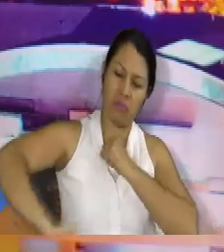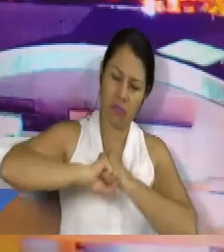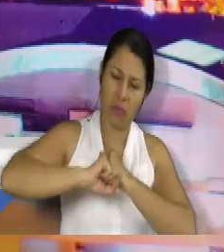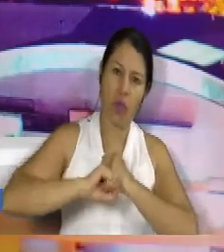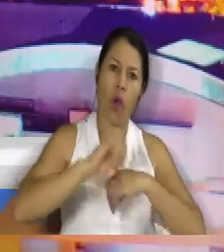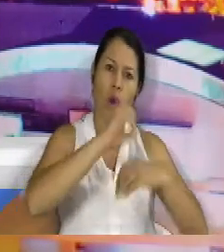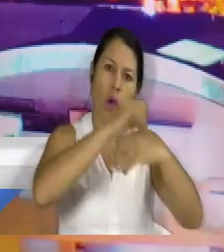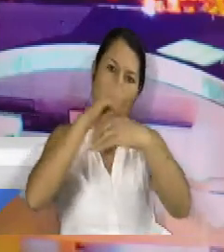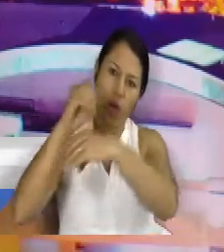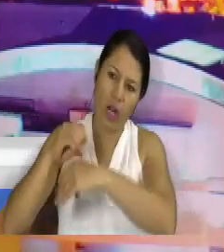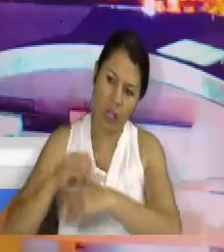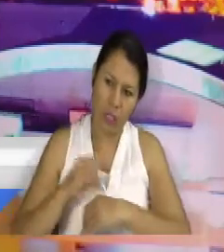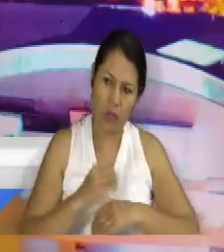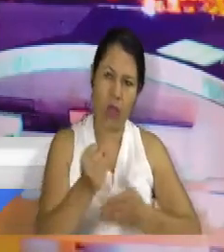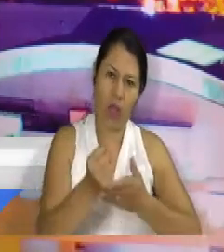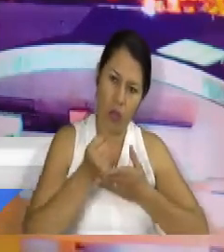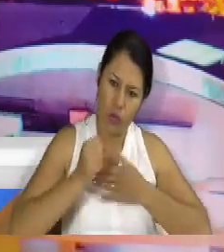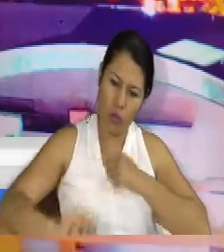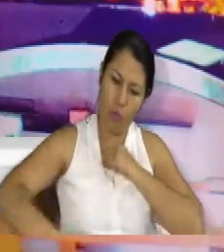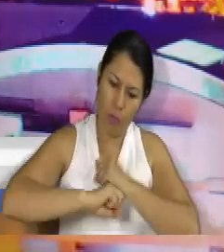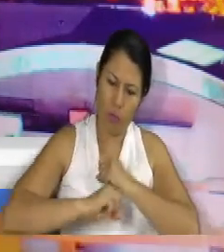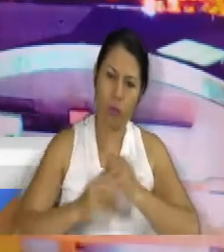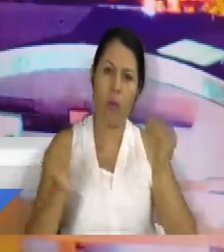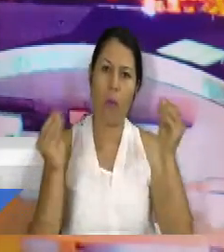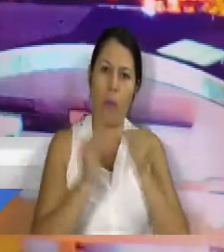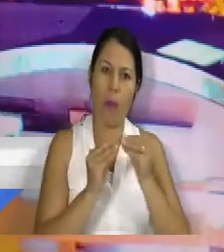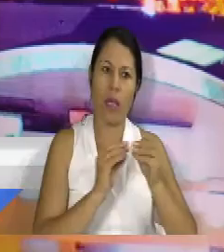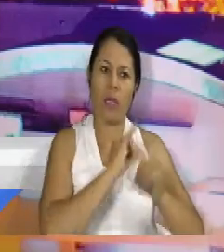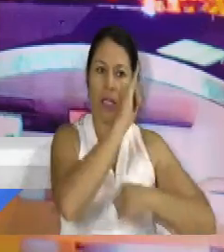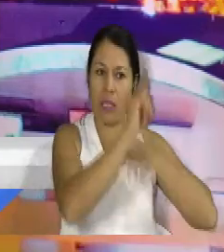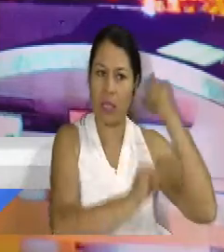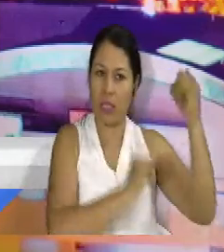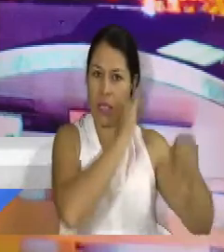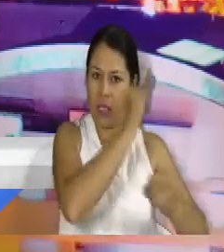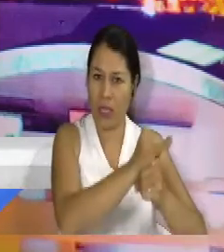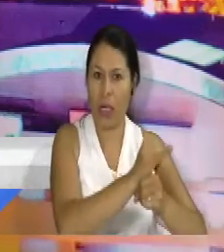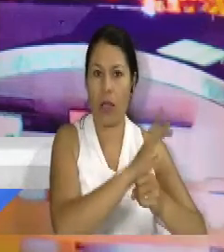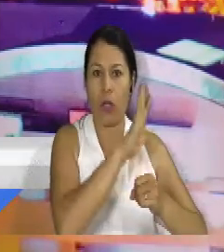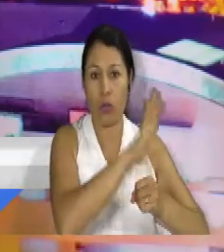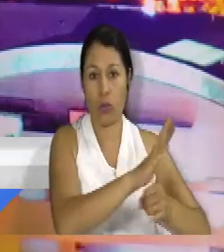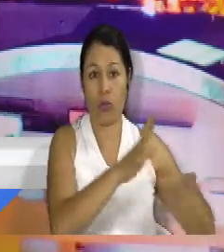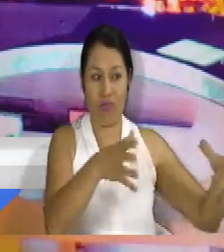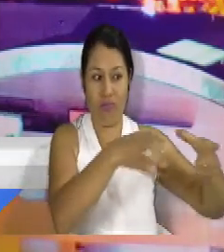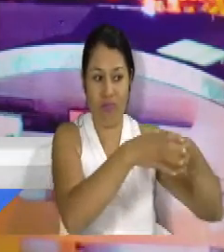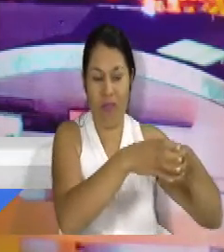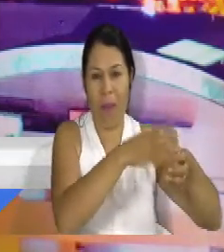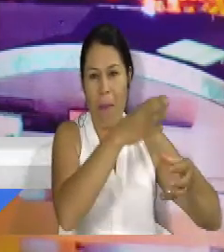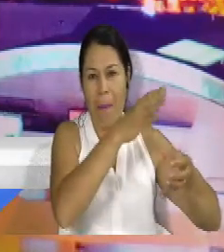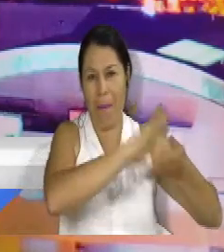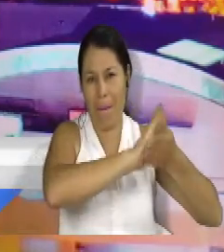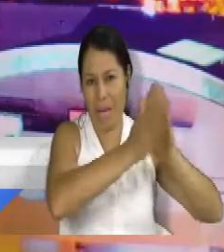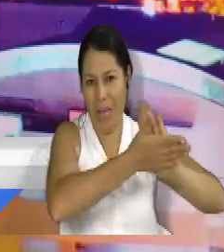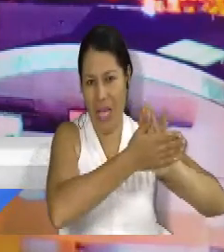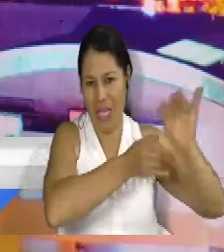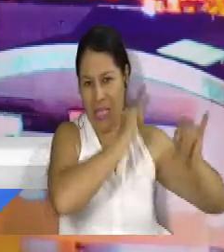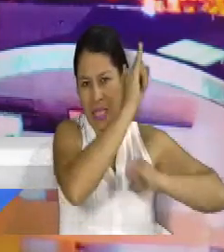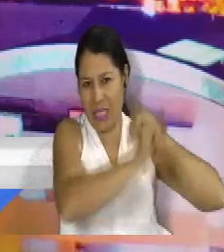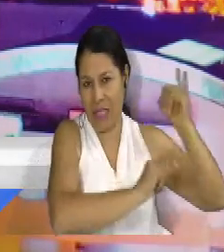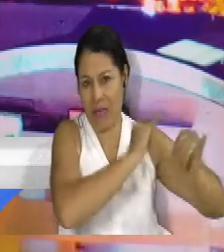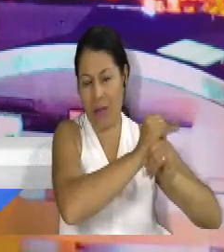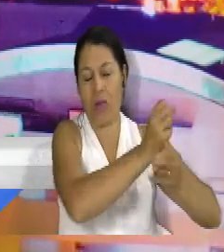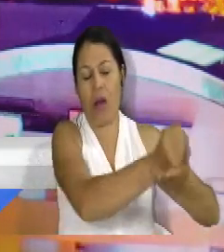Barrancabermeja y de la comunidad internacional, entre ellas Brigada Internacional de Paz, sí, fue muy inmensa y eso posibilitó mantener esa moral en